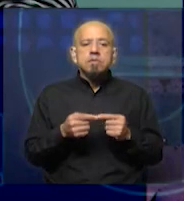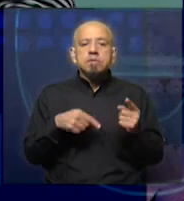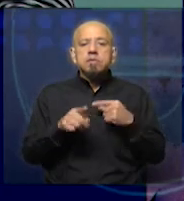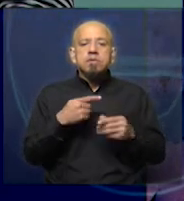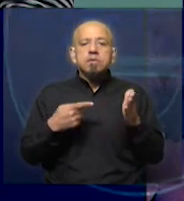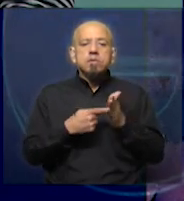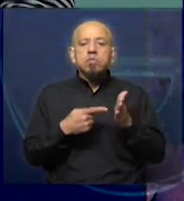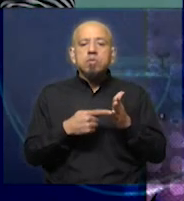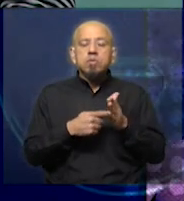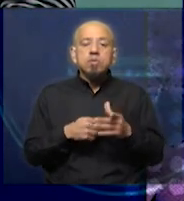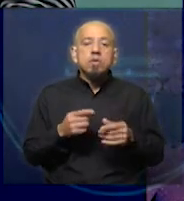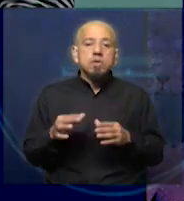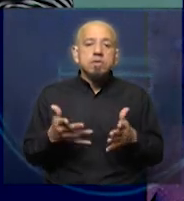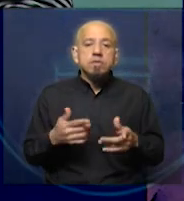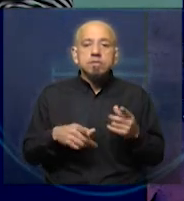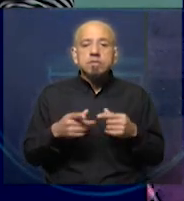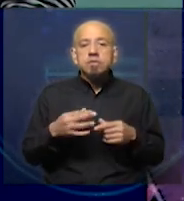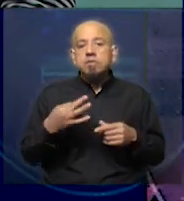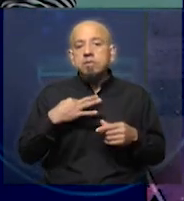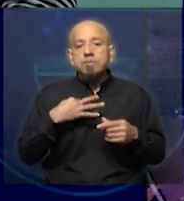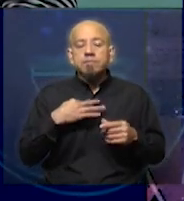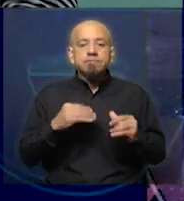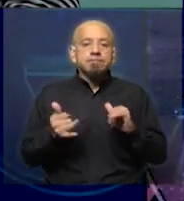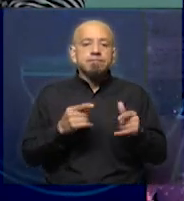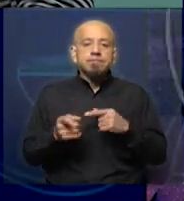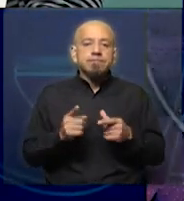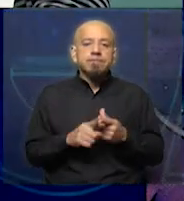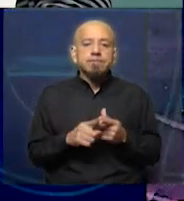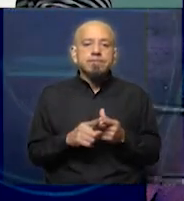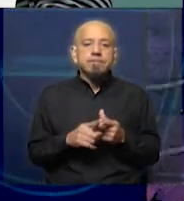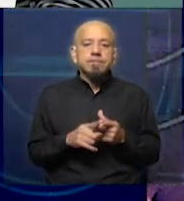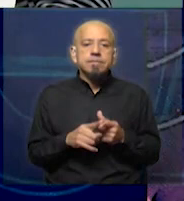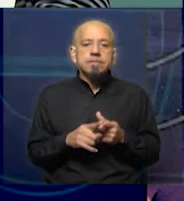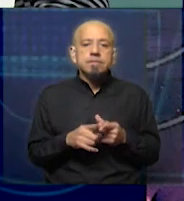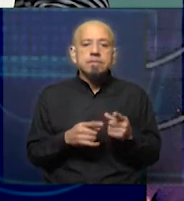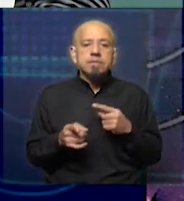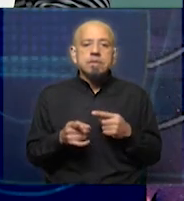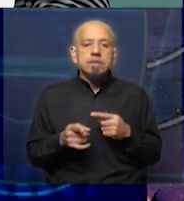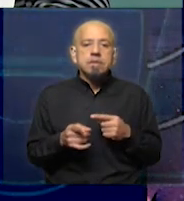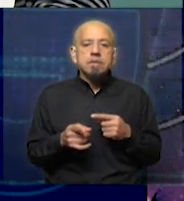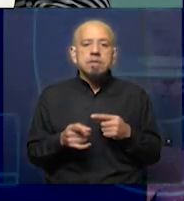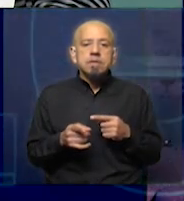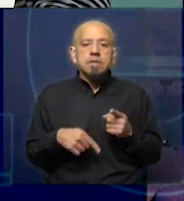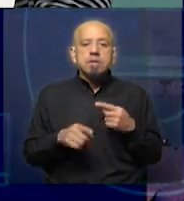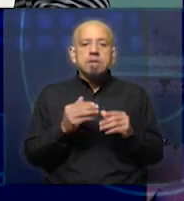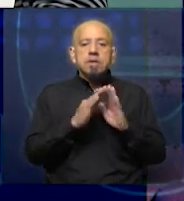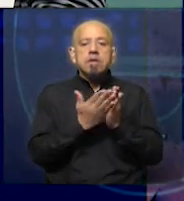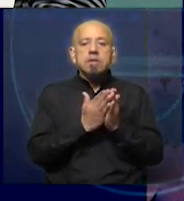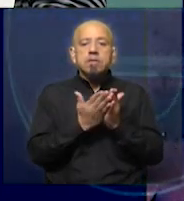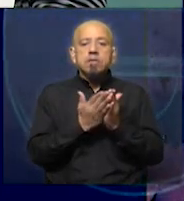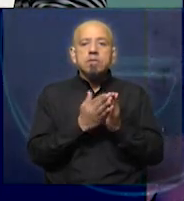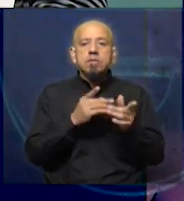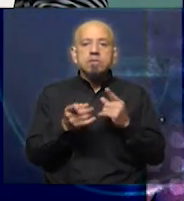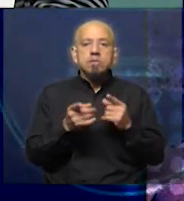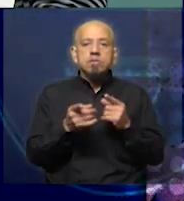esos espontáneos, ¿no? Que son la vivencia del juego tal cual. Ahí es la recopilación del libro. Eso, que son libros